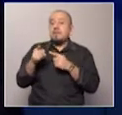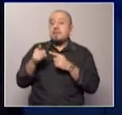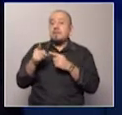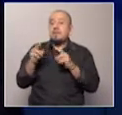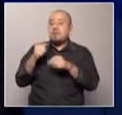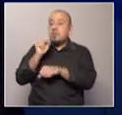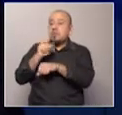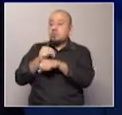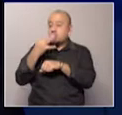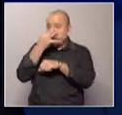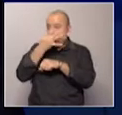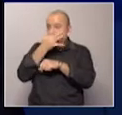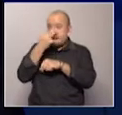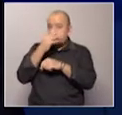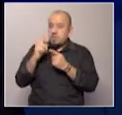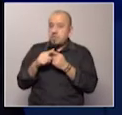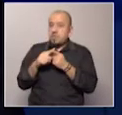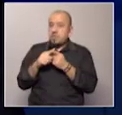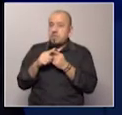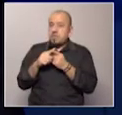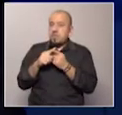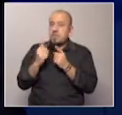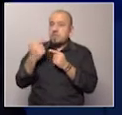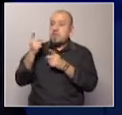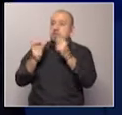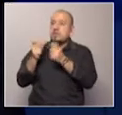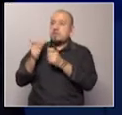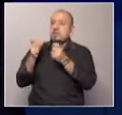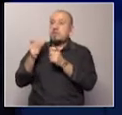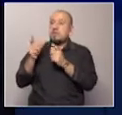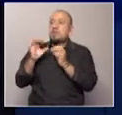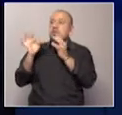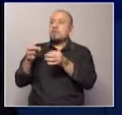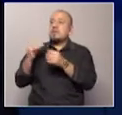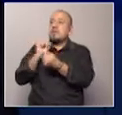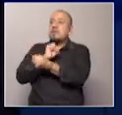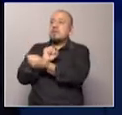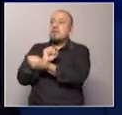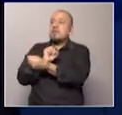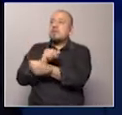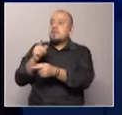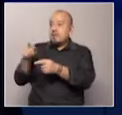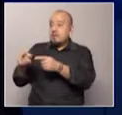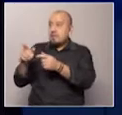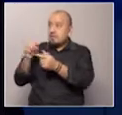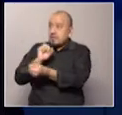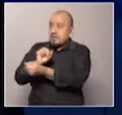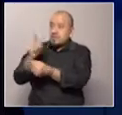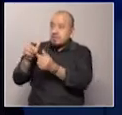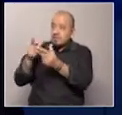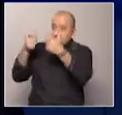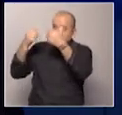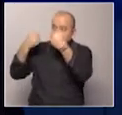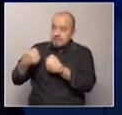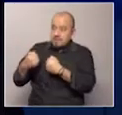problemático que es un flagelo las personas que llegan a la cárcel son justamente los que han llegado a límites es la historia que todos conocemos